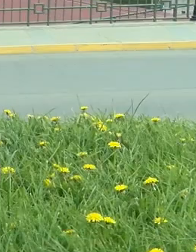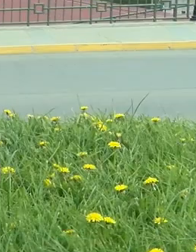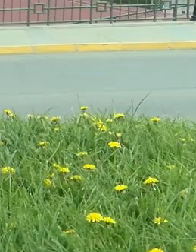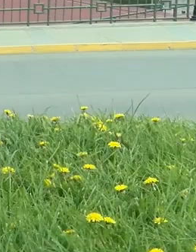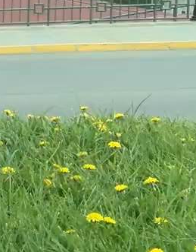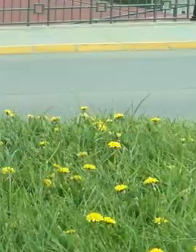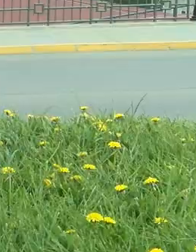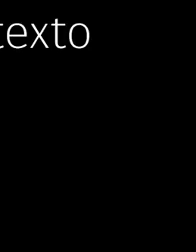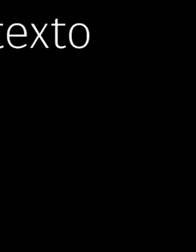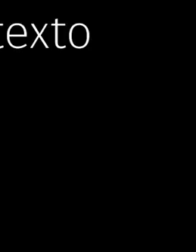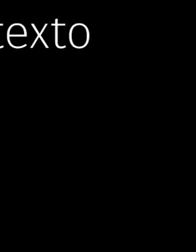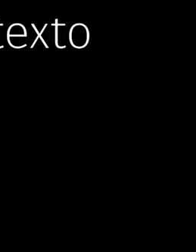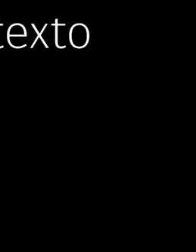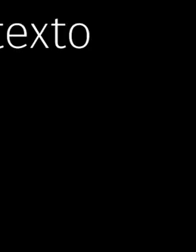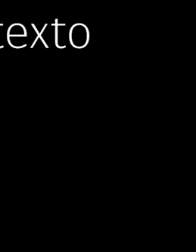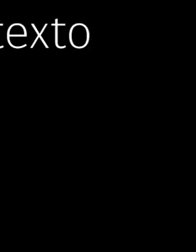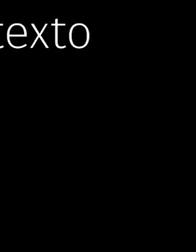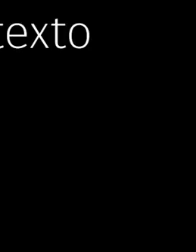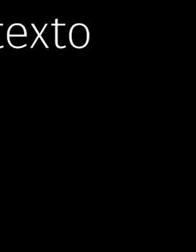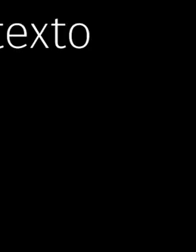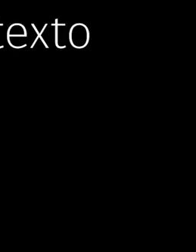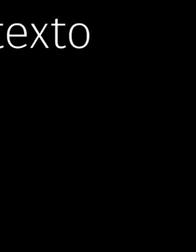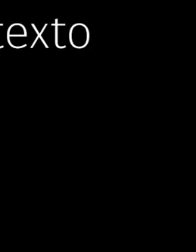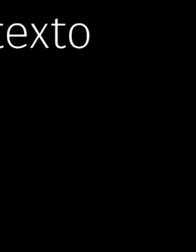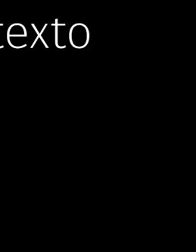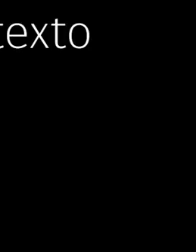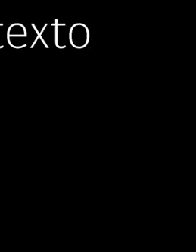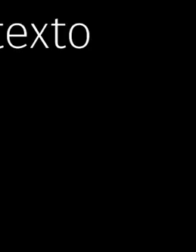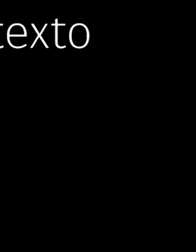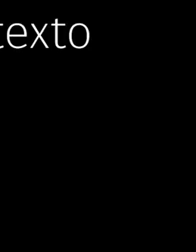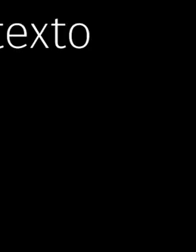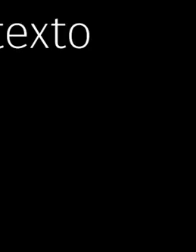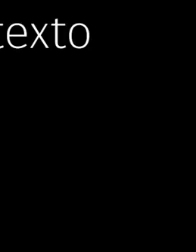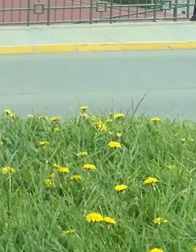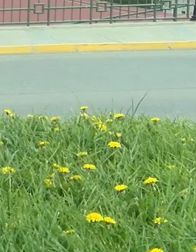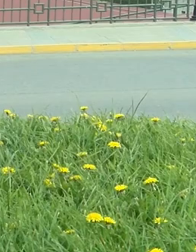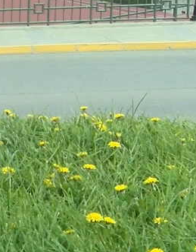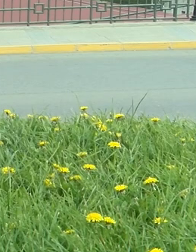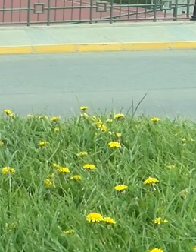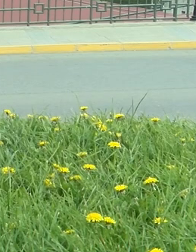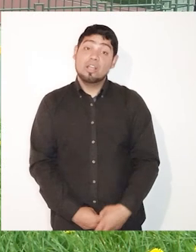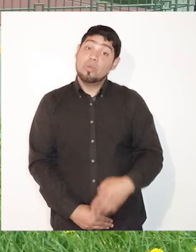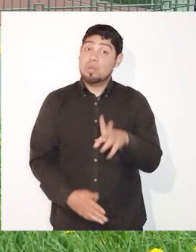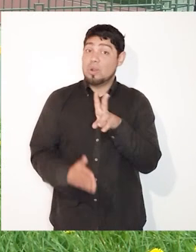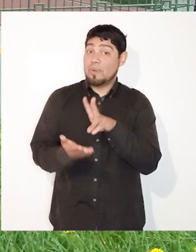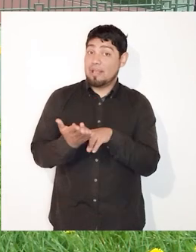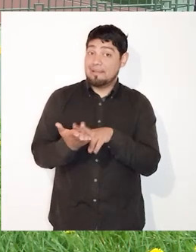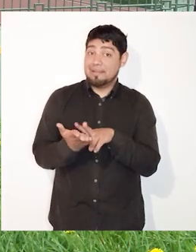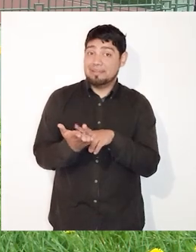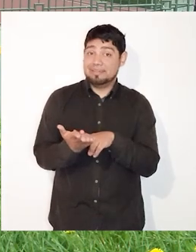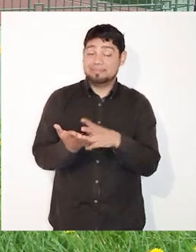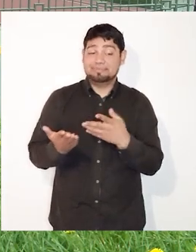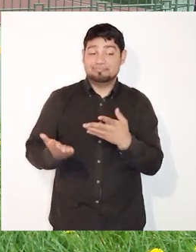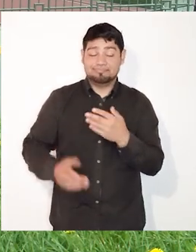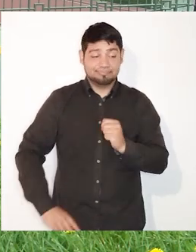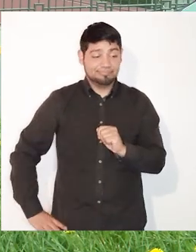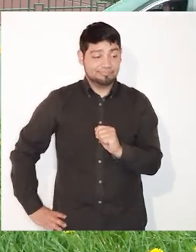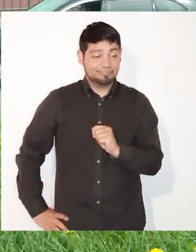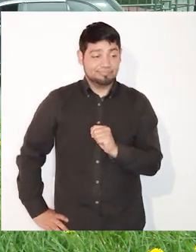cuentos. De tus obras, ¿cuál es el texto favorito y por qué? La verdad es que